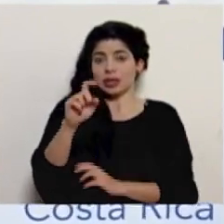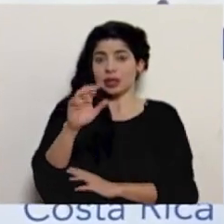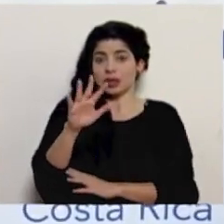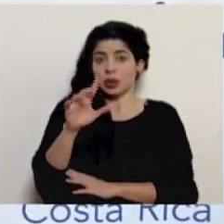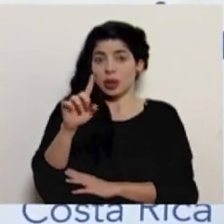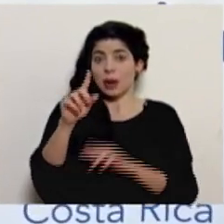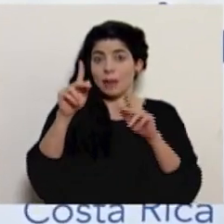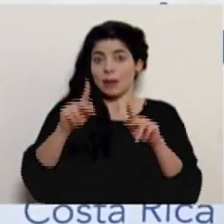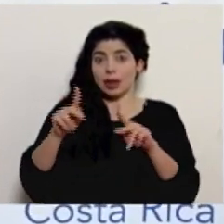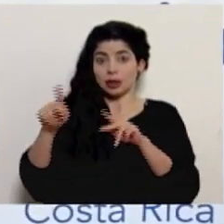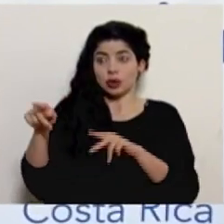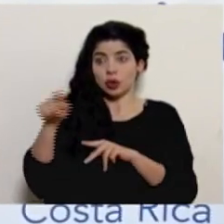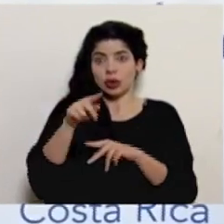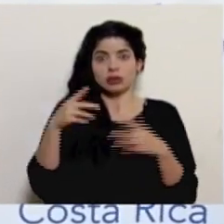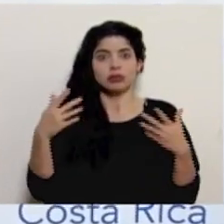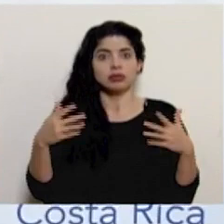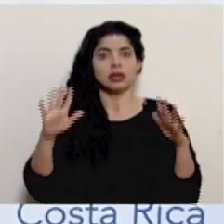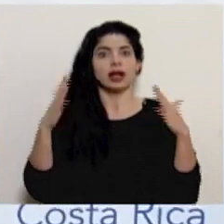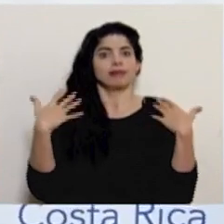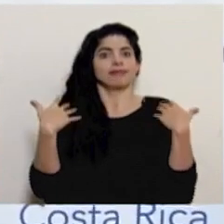188.151 personas recuperadas.